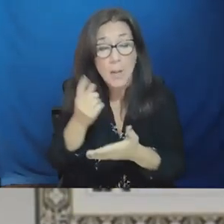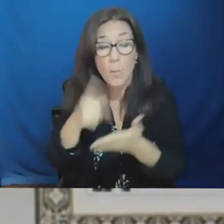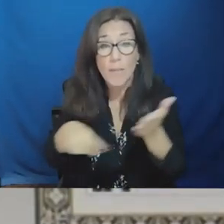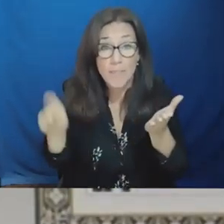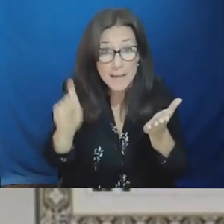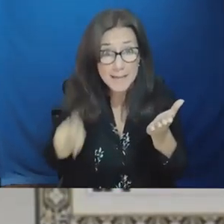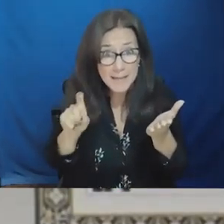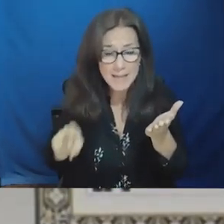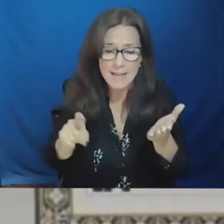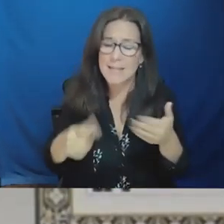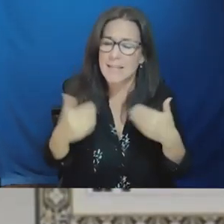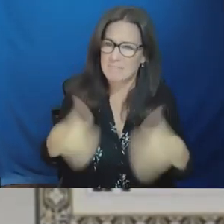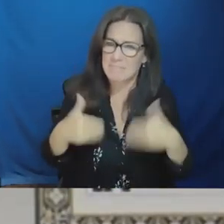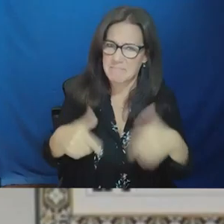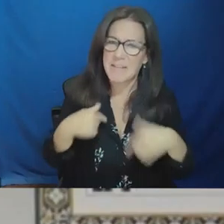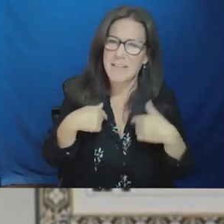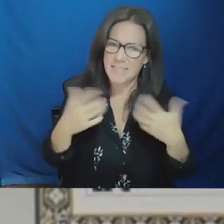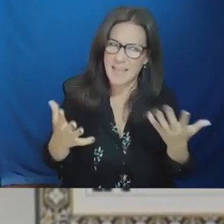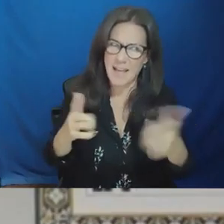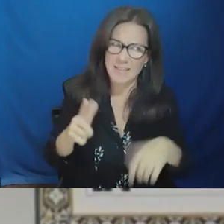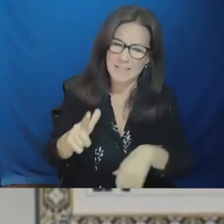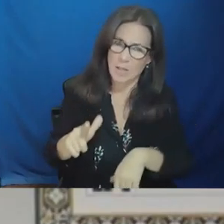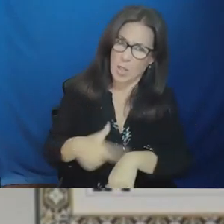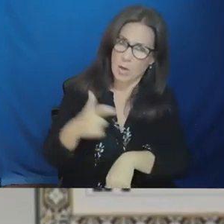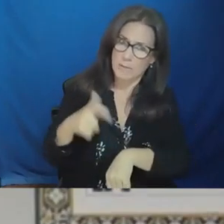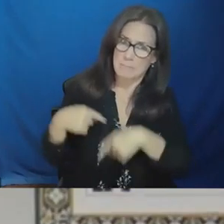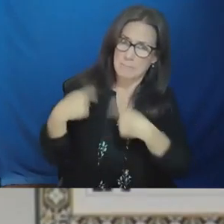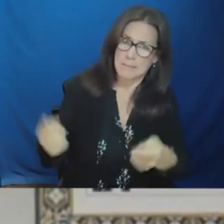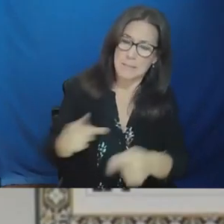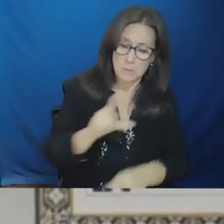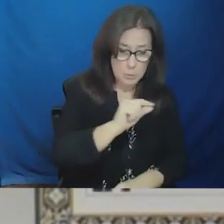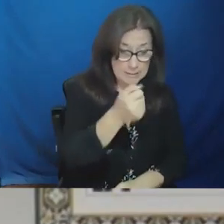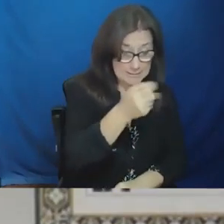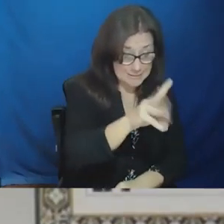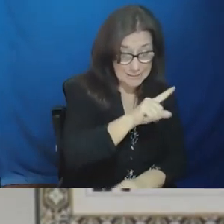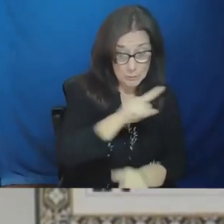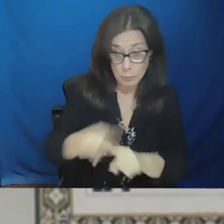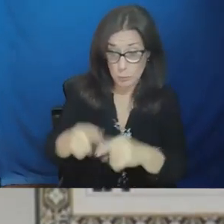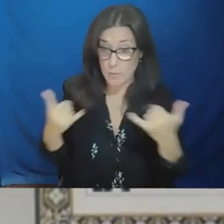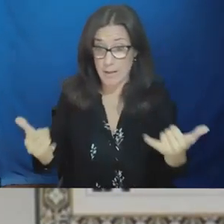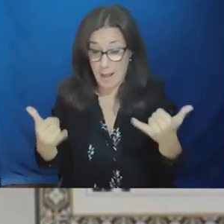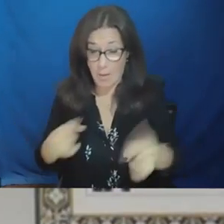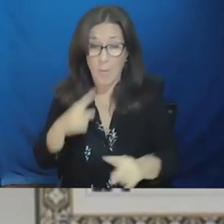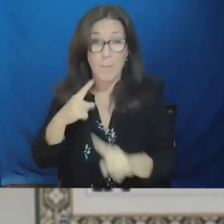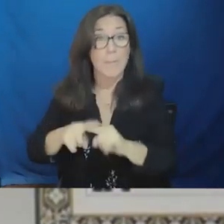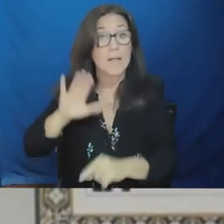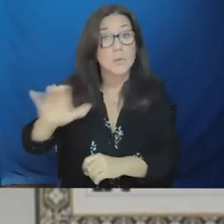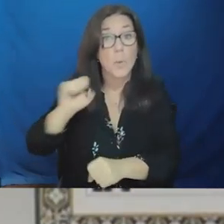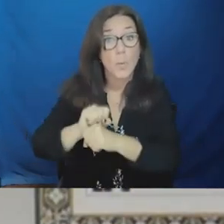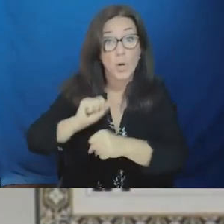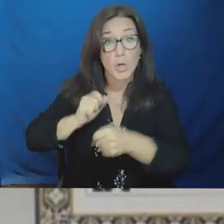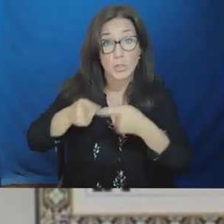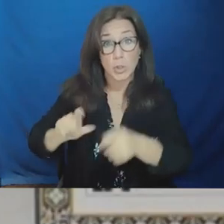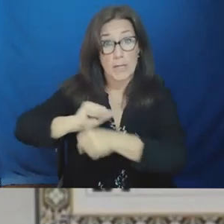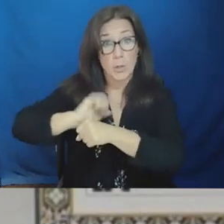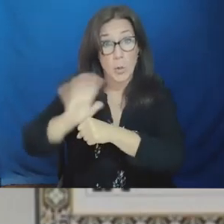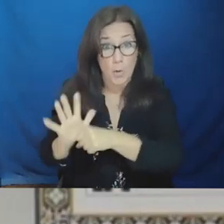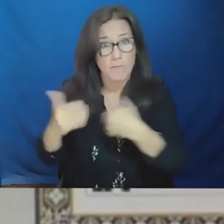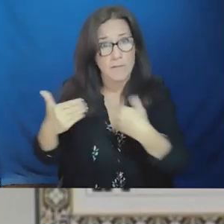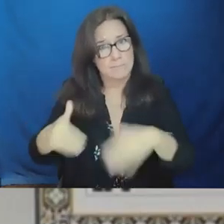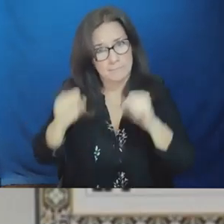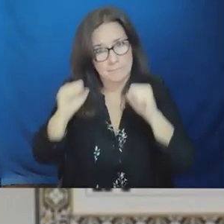cambios necesarios para asegurar que estamos cumpliendo con las necesidades de los estudiantes entonces solamente quiero apreciar y agradecerle por el